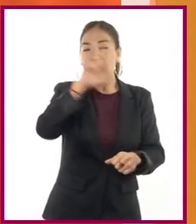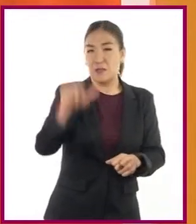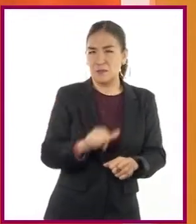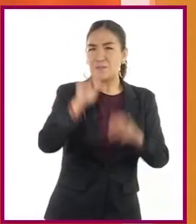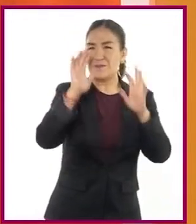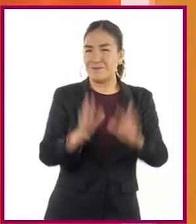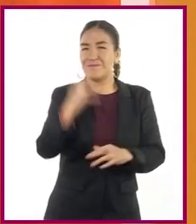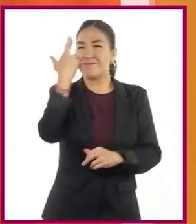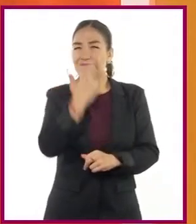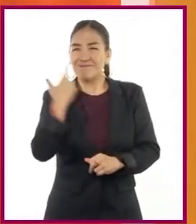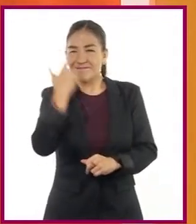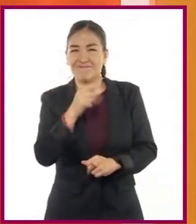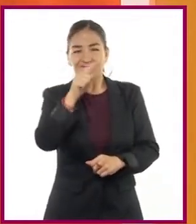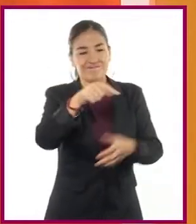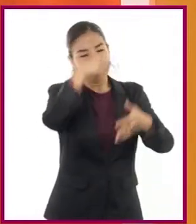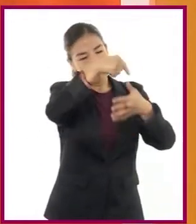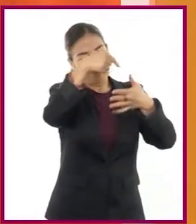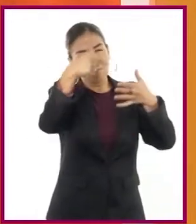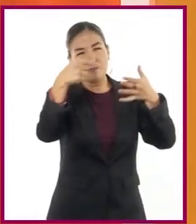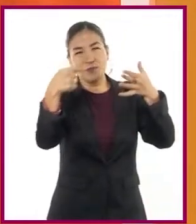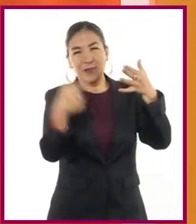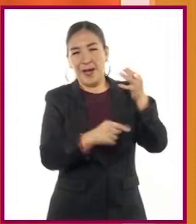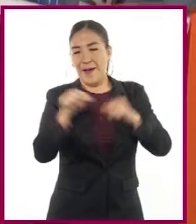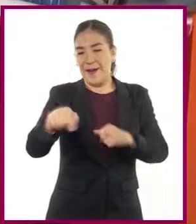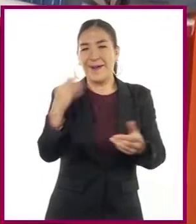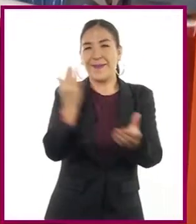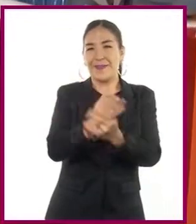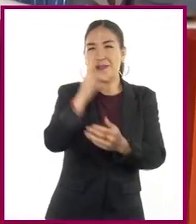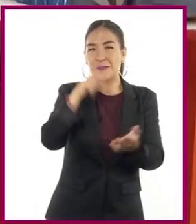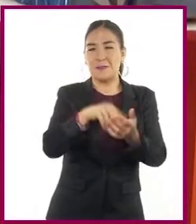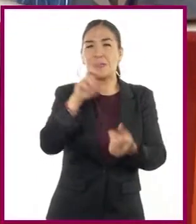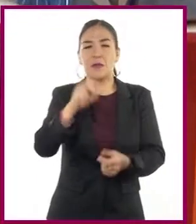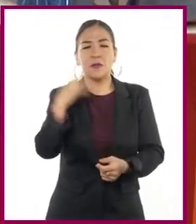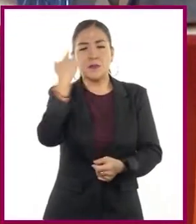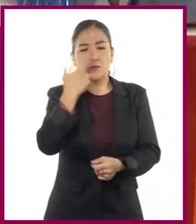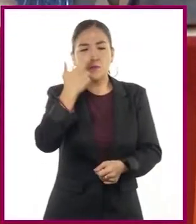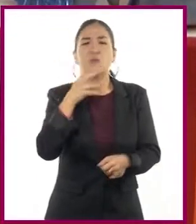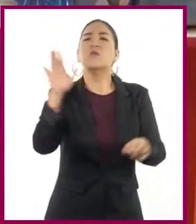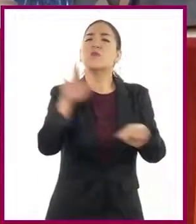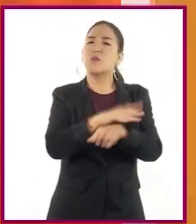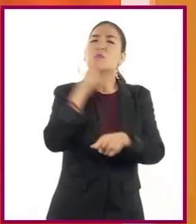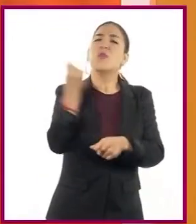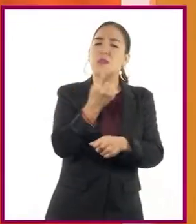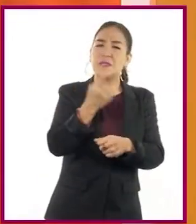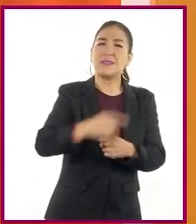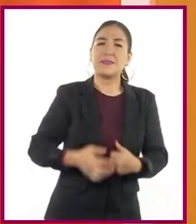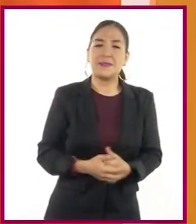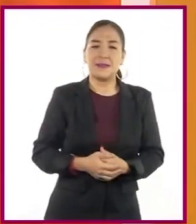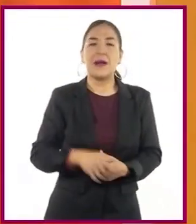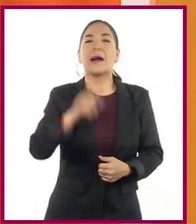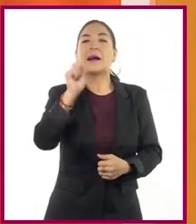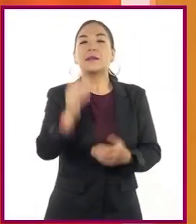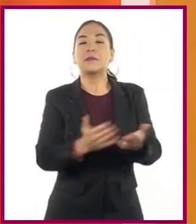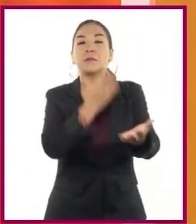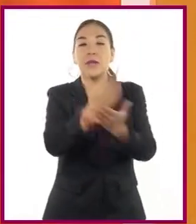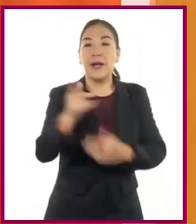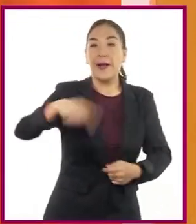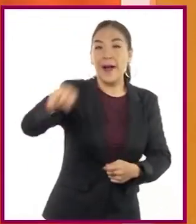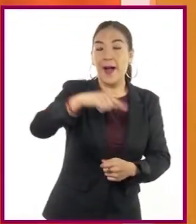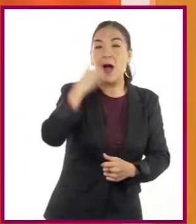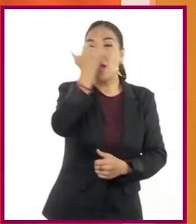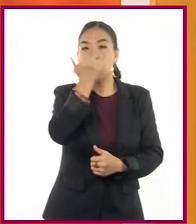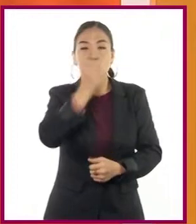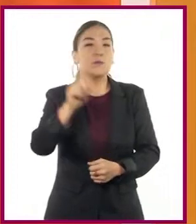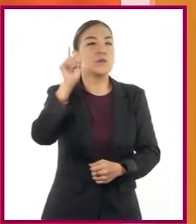los objetivos, realizamos una actividad con la técnica de los por qué, en la que se pide a alumnas y